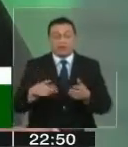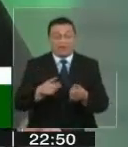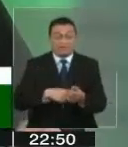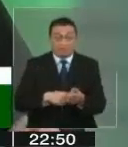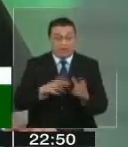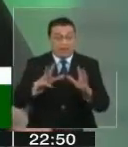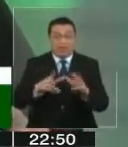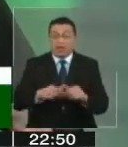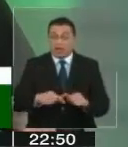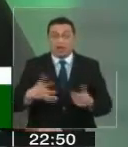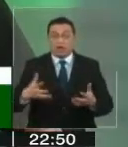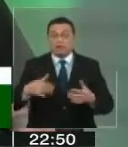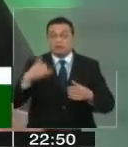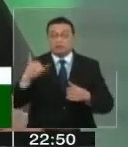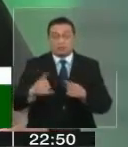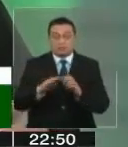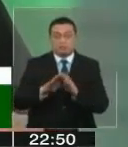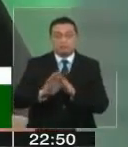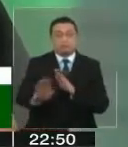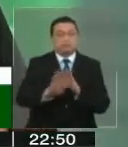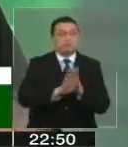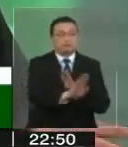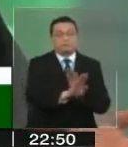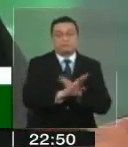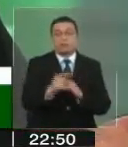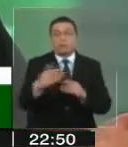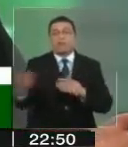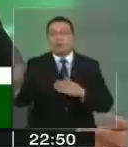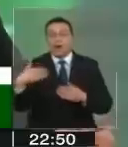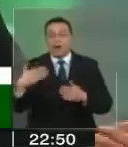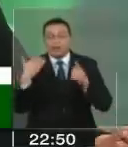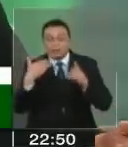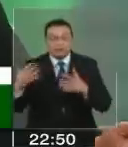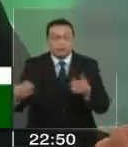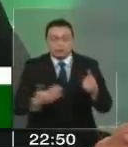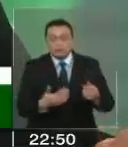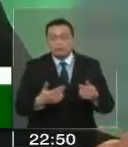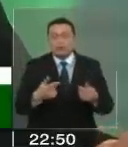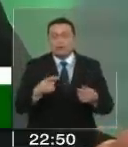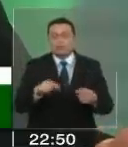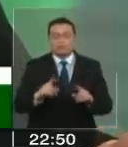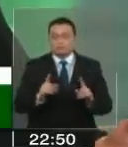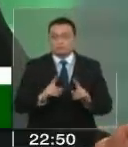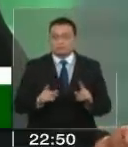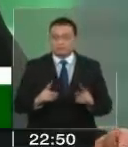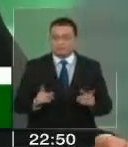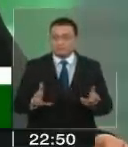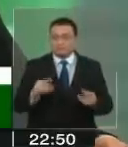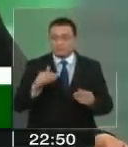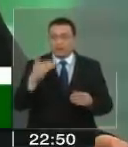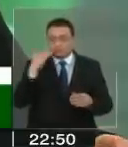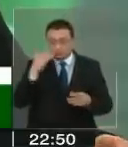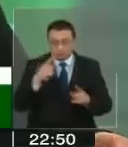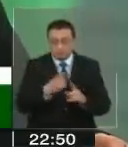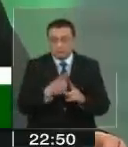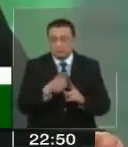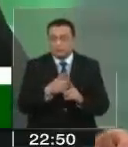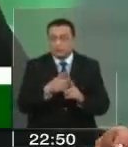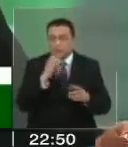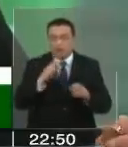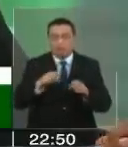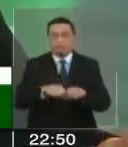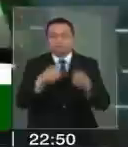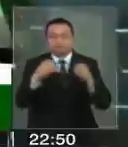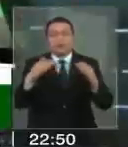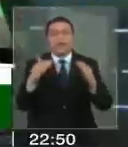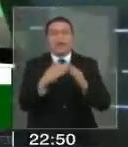familia generalmente se aleja. O sea, muchos te dicen, pero ven con el niño. Pero no es tan así. Tú vas con ese niño que va a destruir la